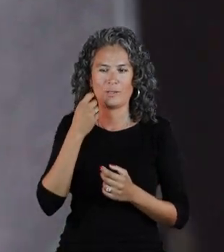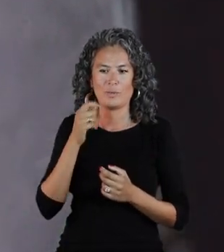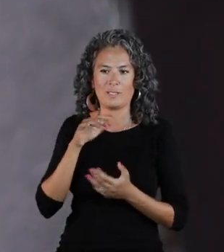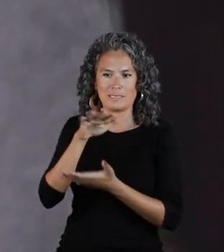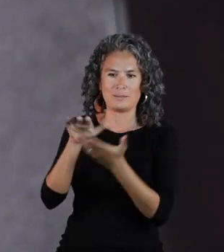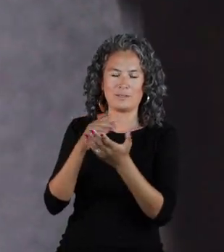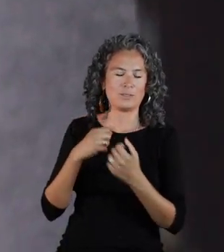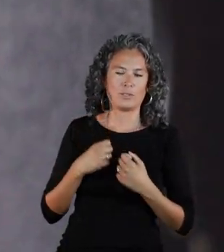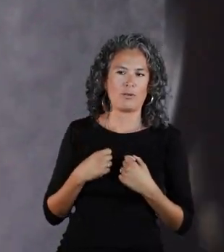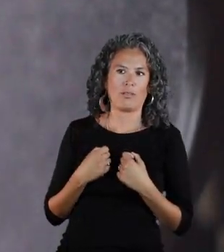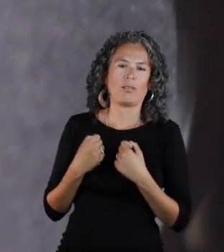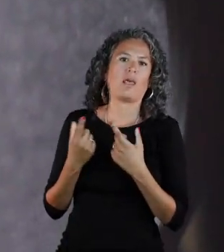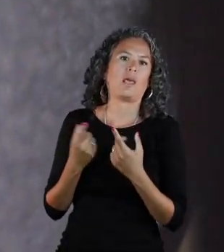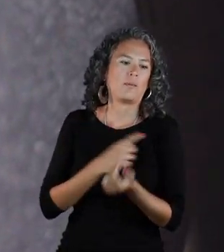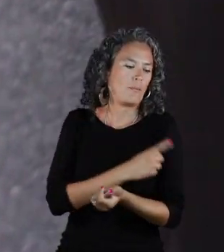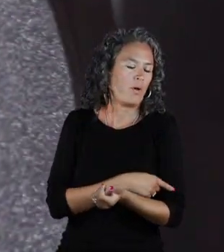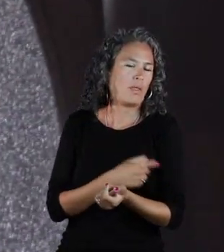Ahora lo puedo ver así, lo entregué